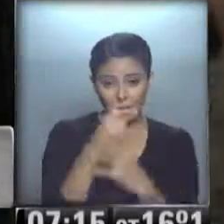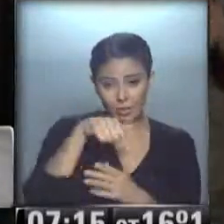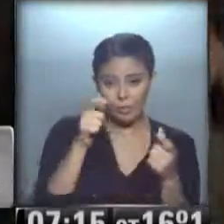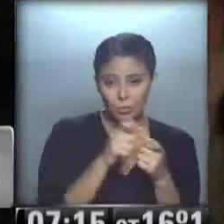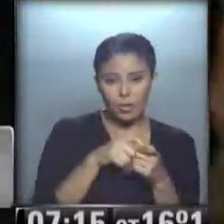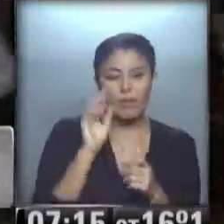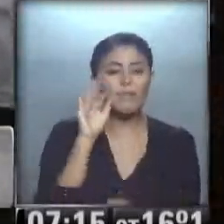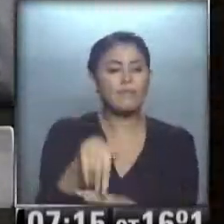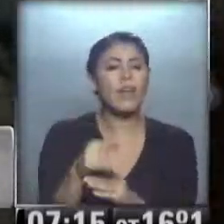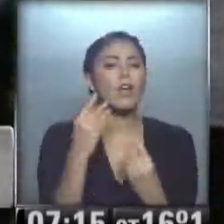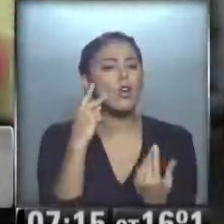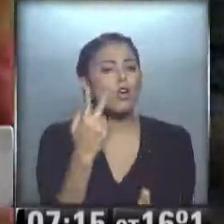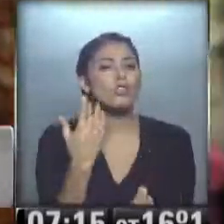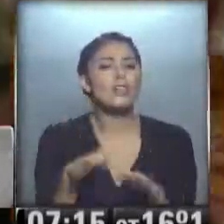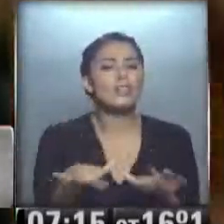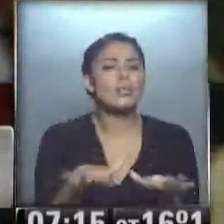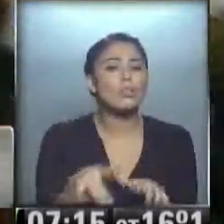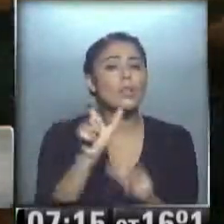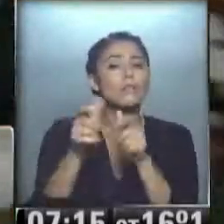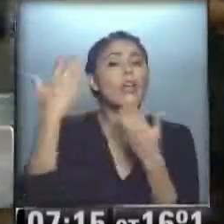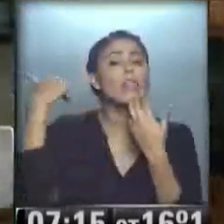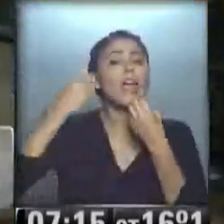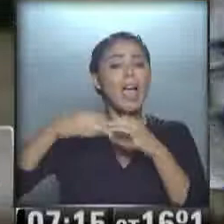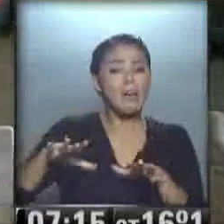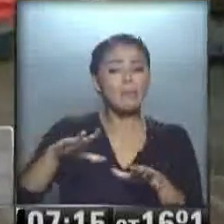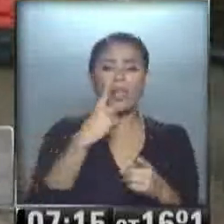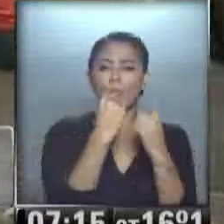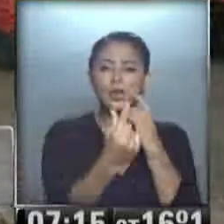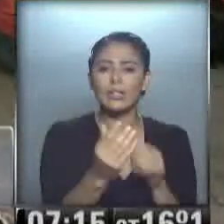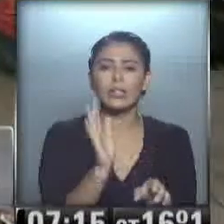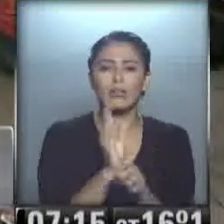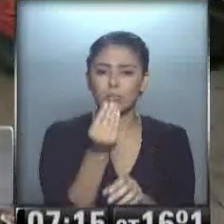para conocer cuál es la situación de aquellos que comenzaron la huelga de hambre en reclamo de la